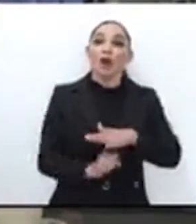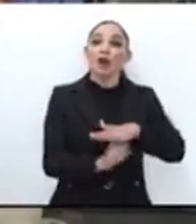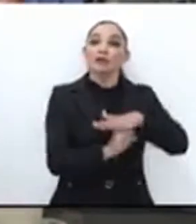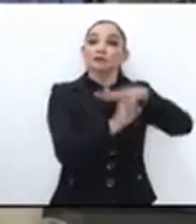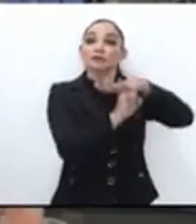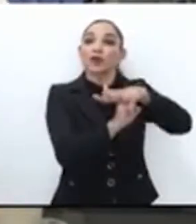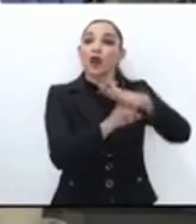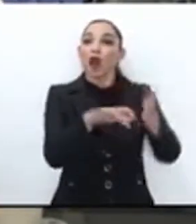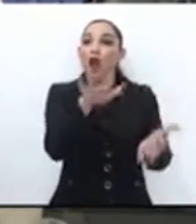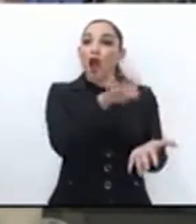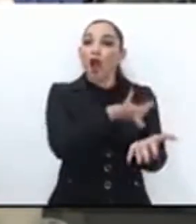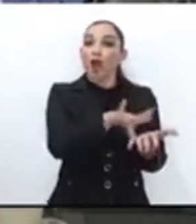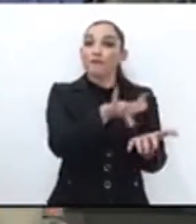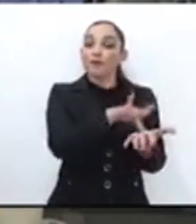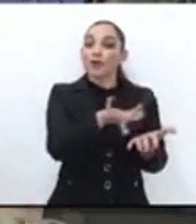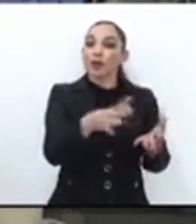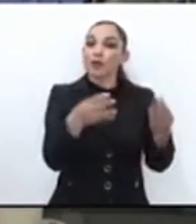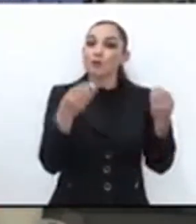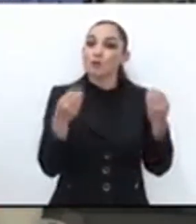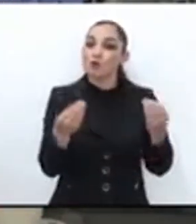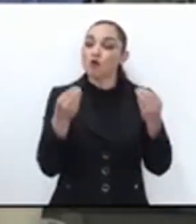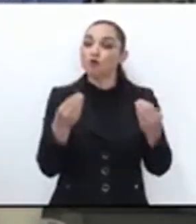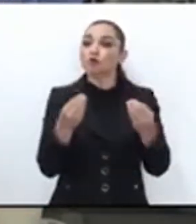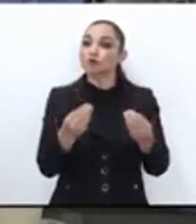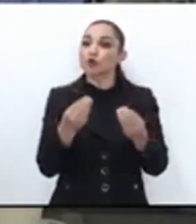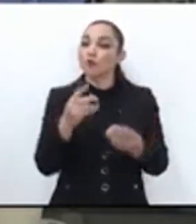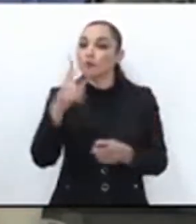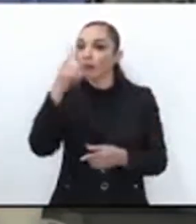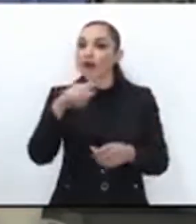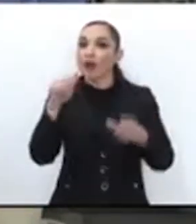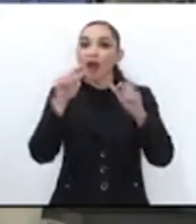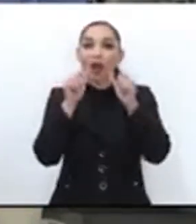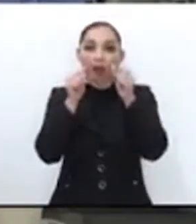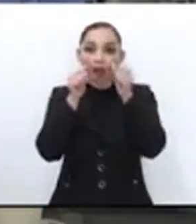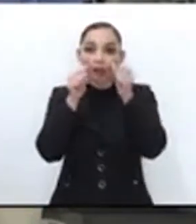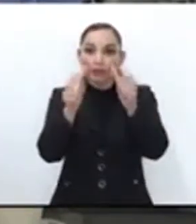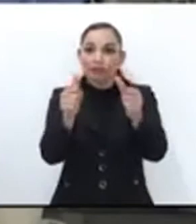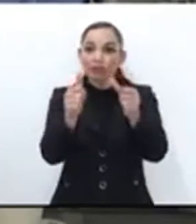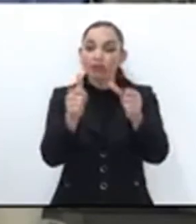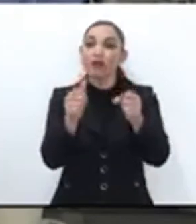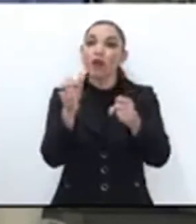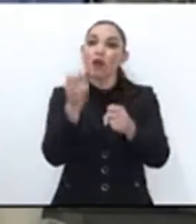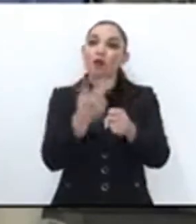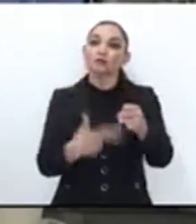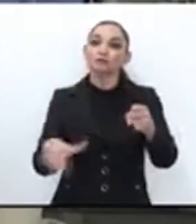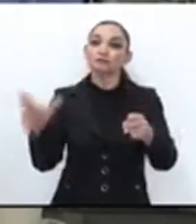a apoyar mucho la capacidad de respuesta hospitalaria